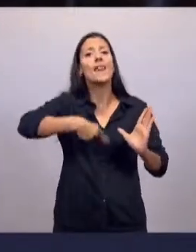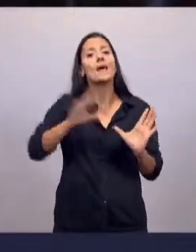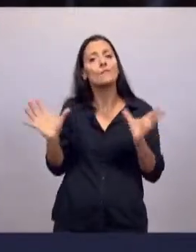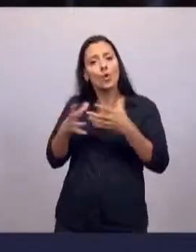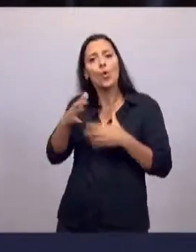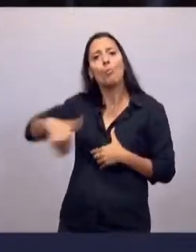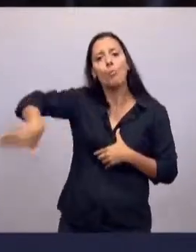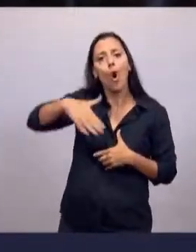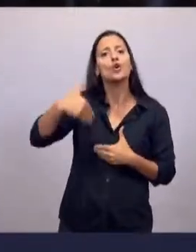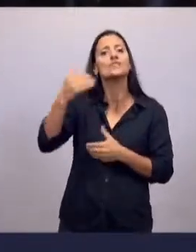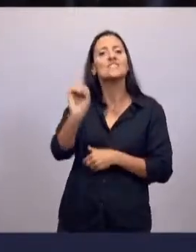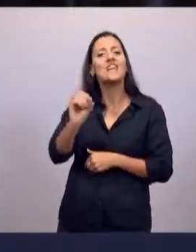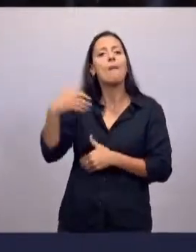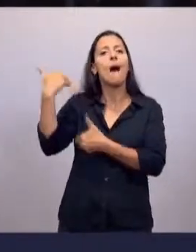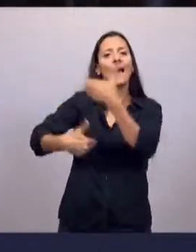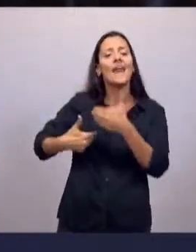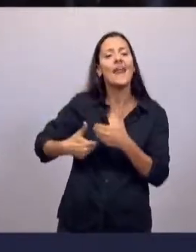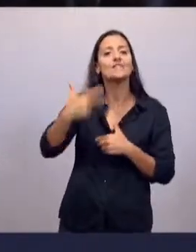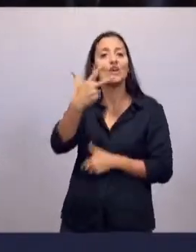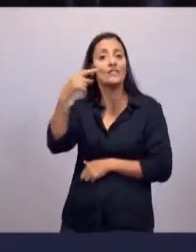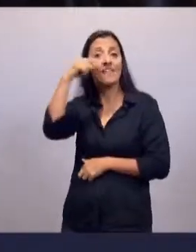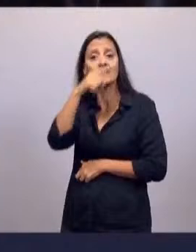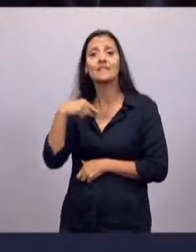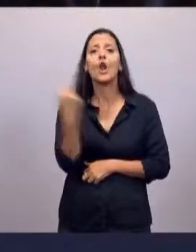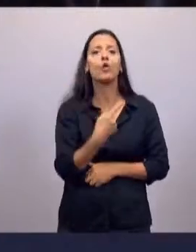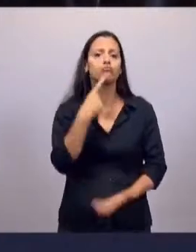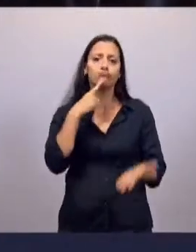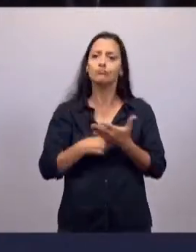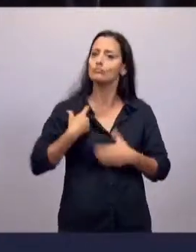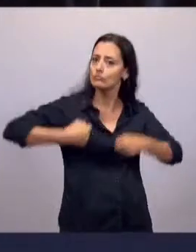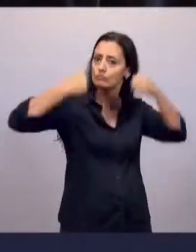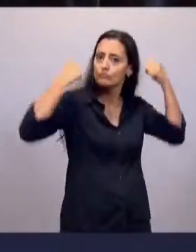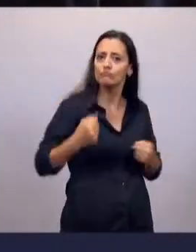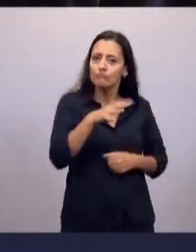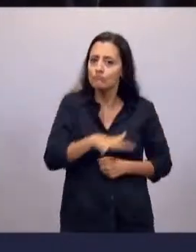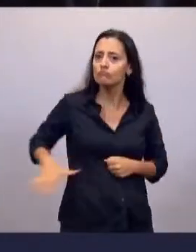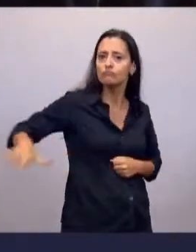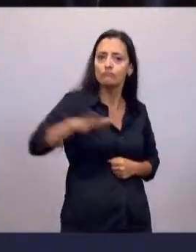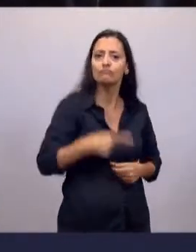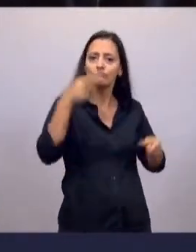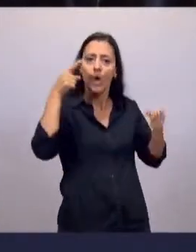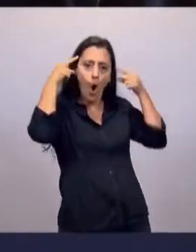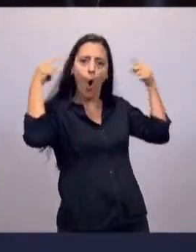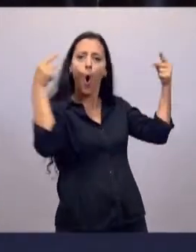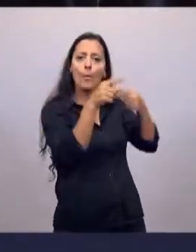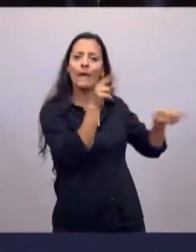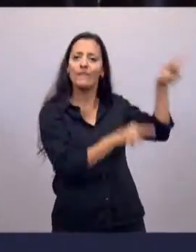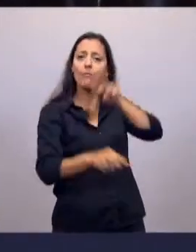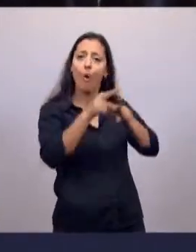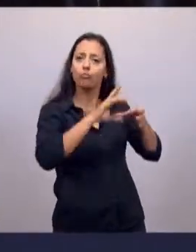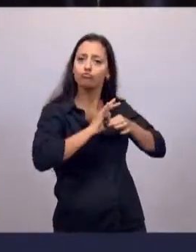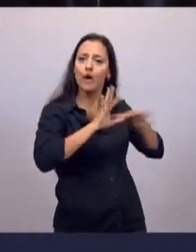37, decidimos como pueblo abrazar las ideas de la libertad.